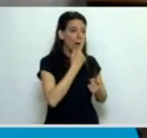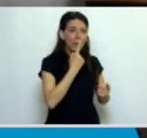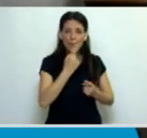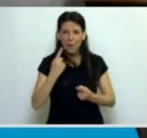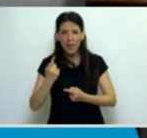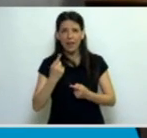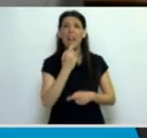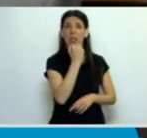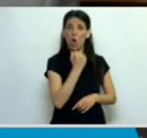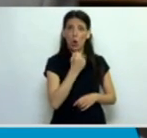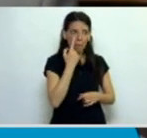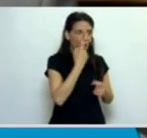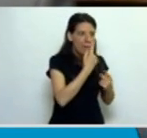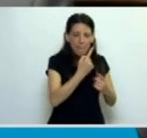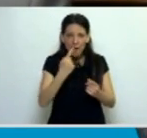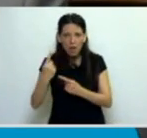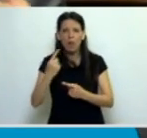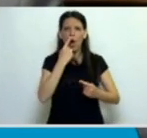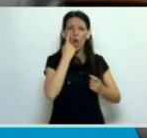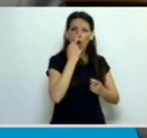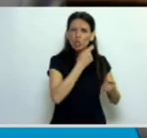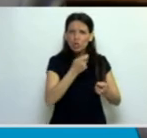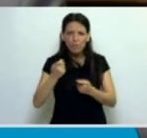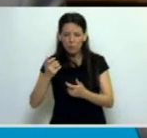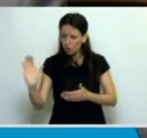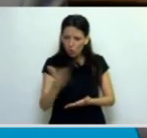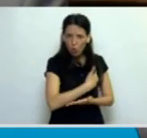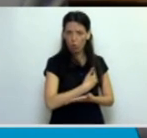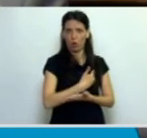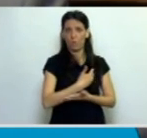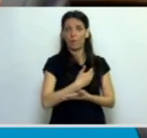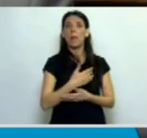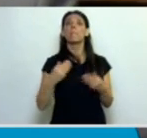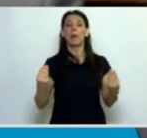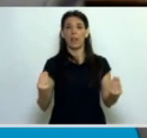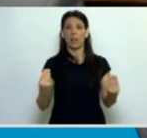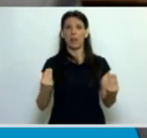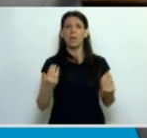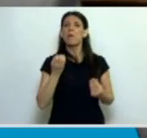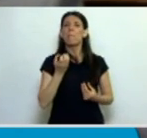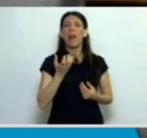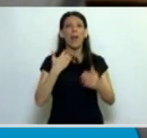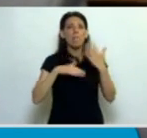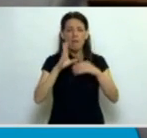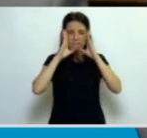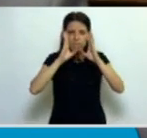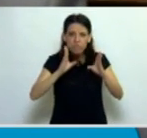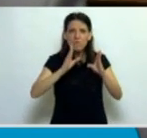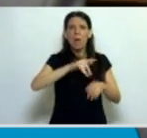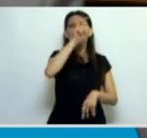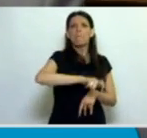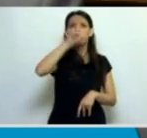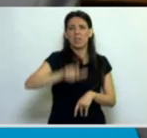de la economía, los resortes estratégicos, para que estén en función de los intereses de las grandes mayorías